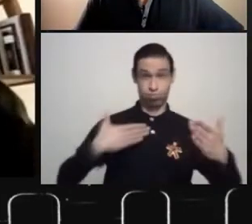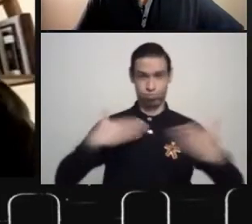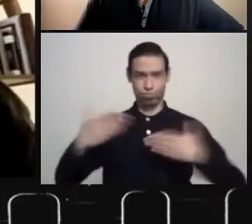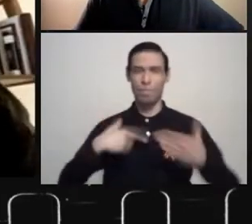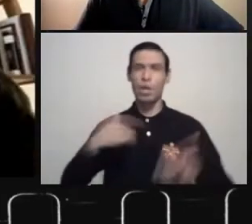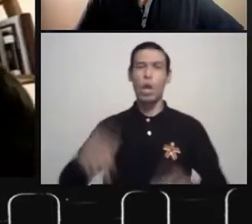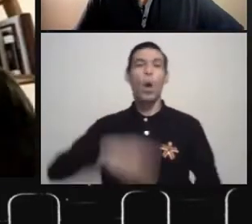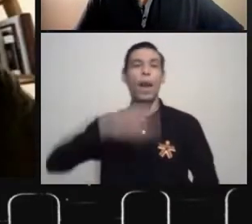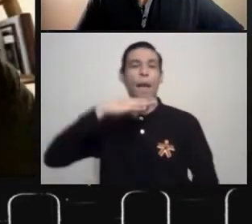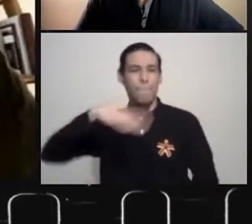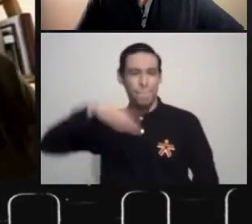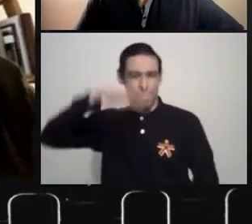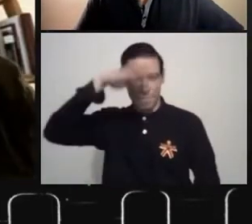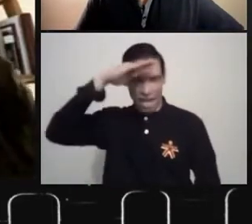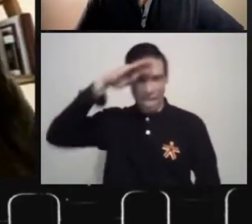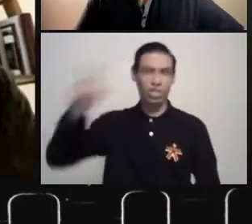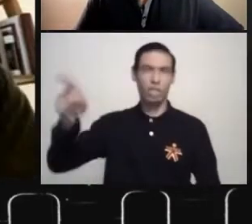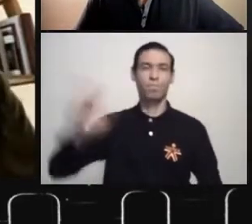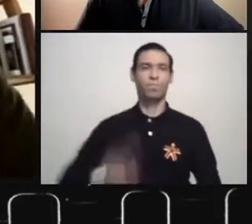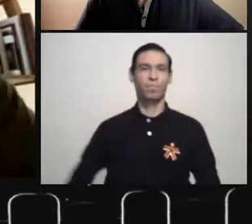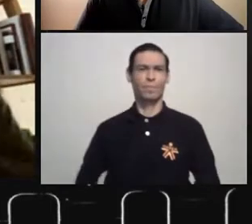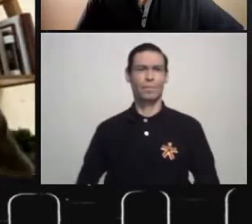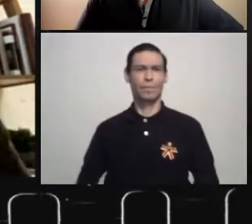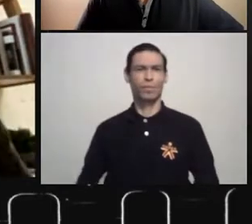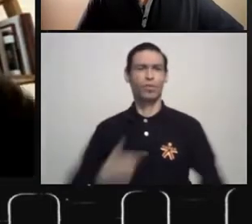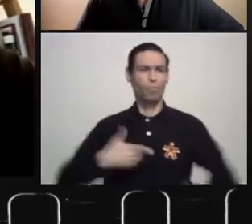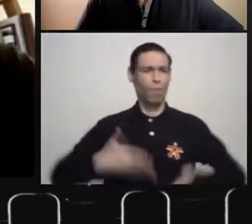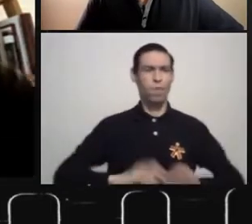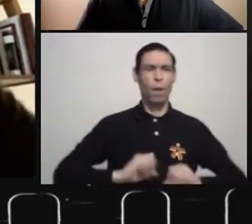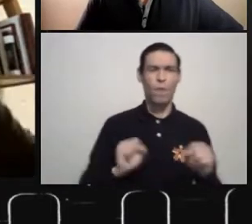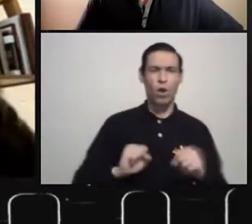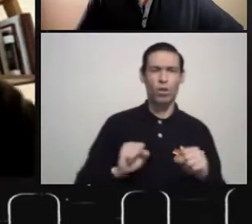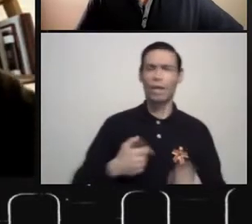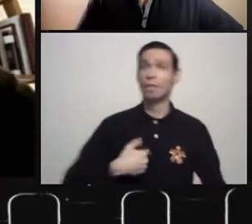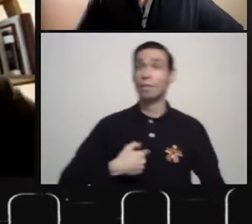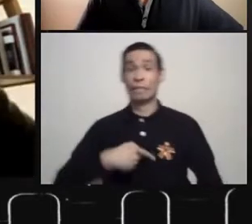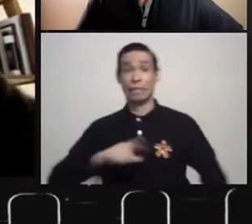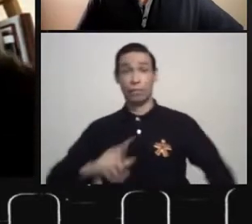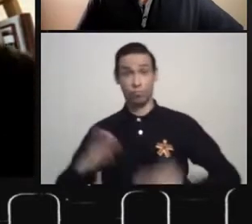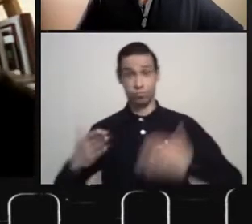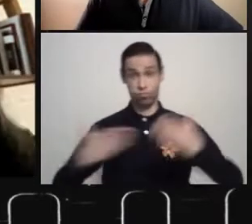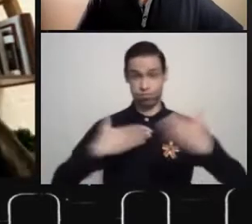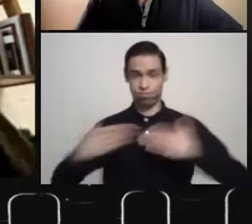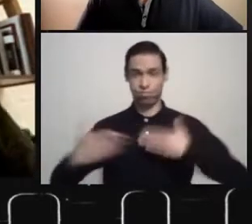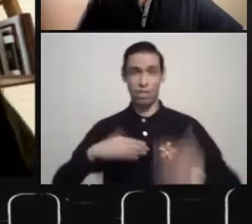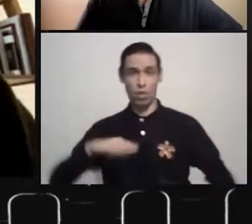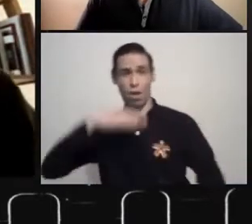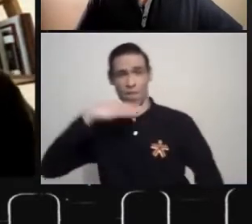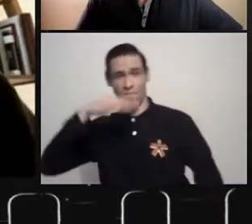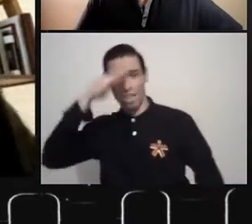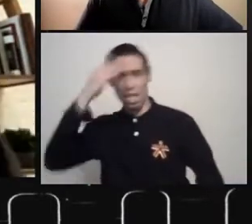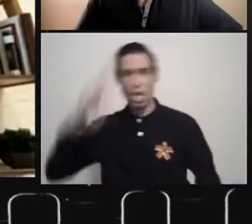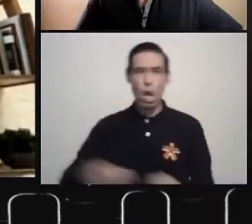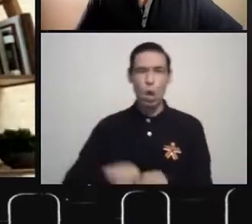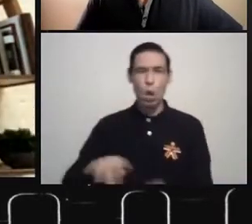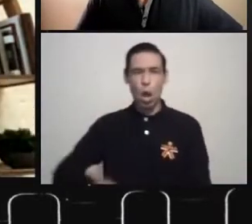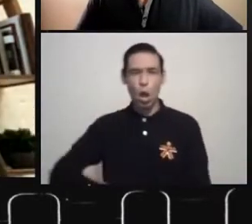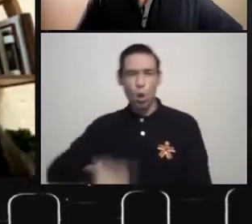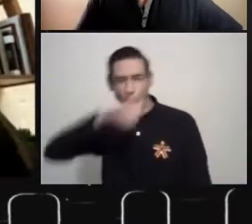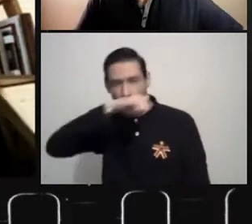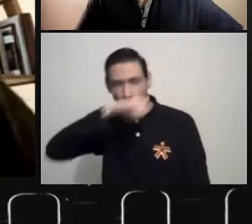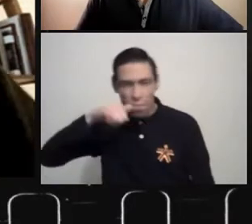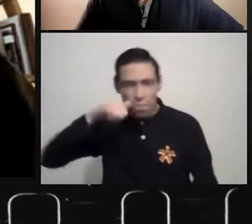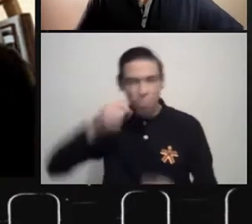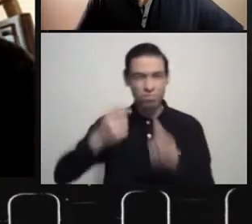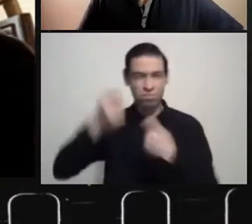papeles paisas, pero paisa, mafioso, traqueto, con muchas otras características diferentes a las que